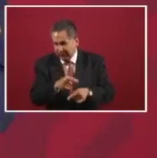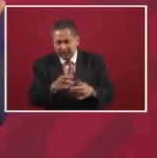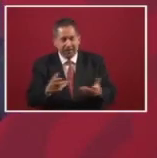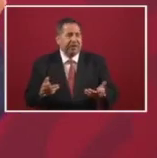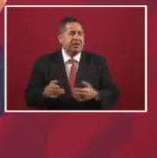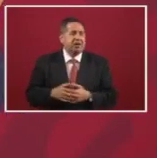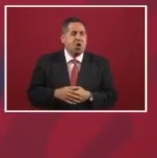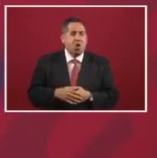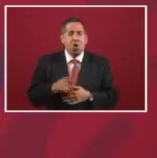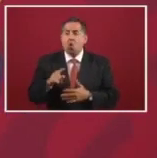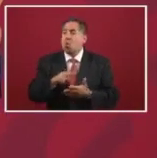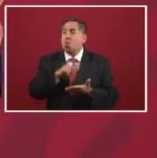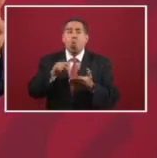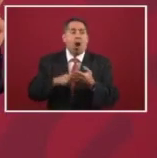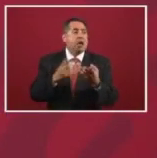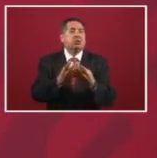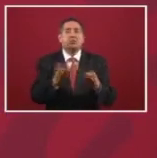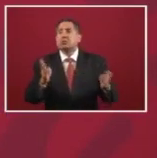sets